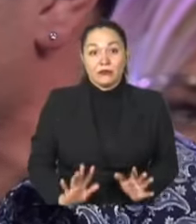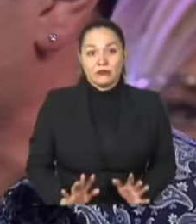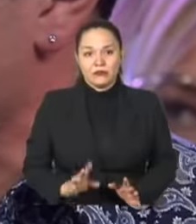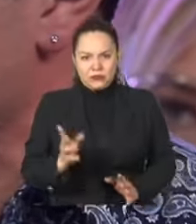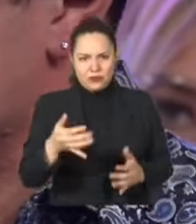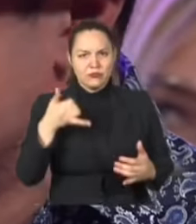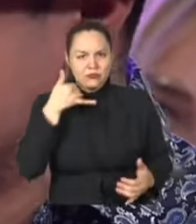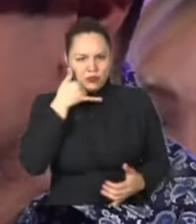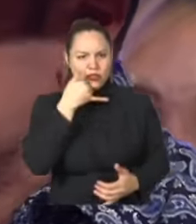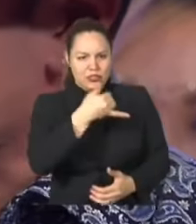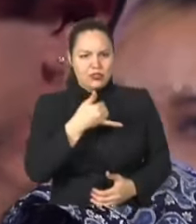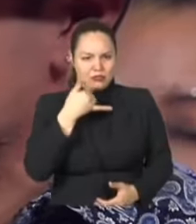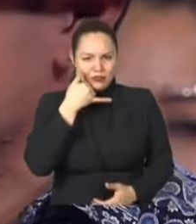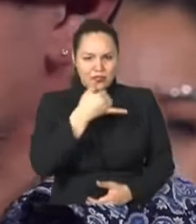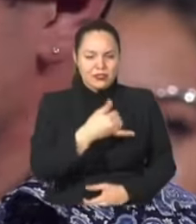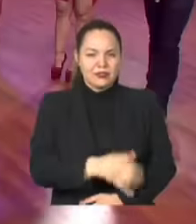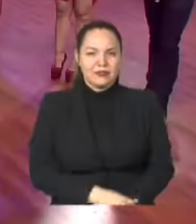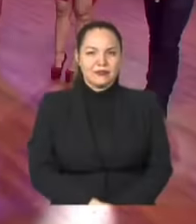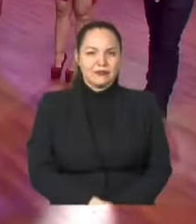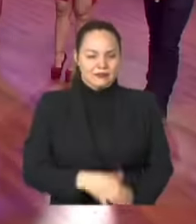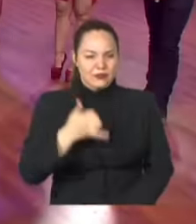contestarle. ¿Sí? ¿Cuál es el punto?